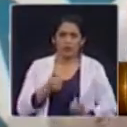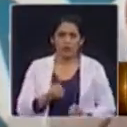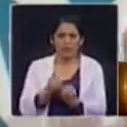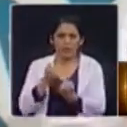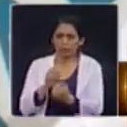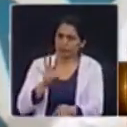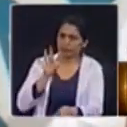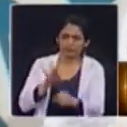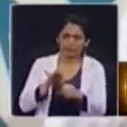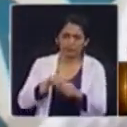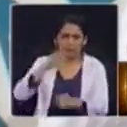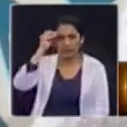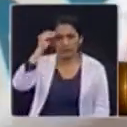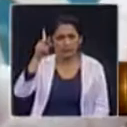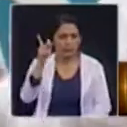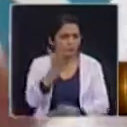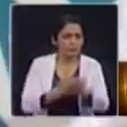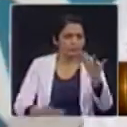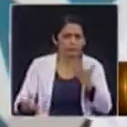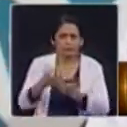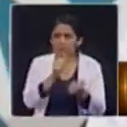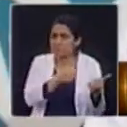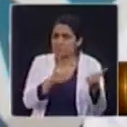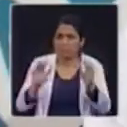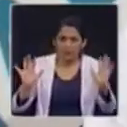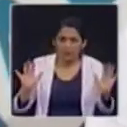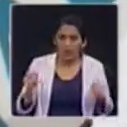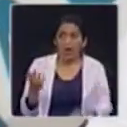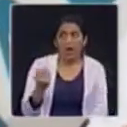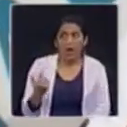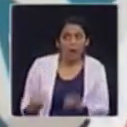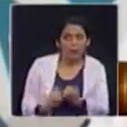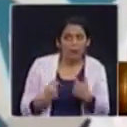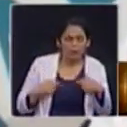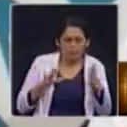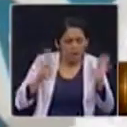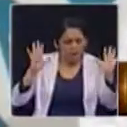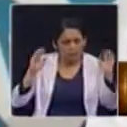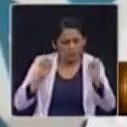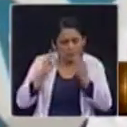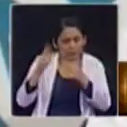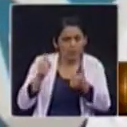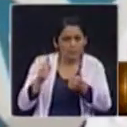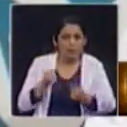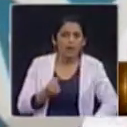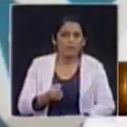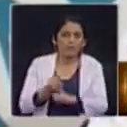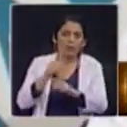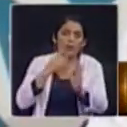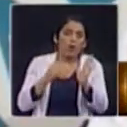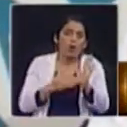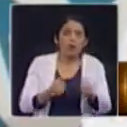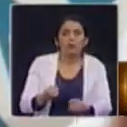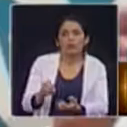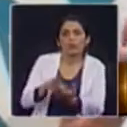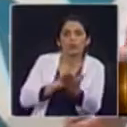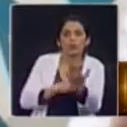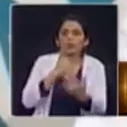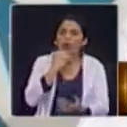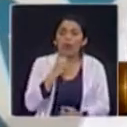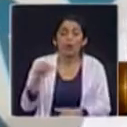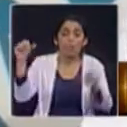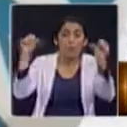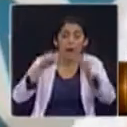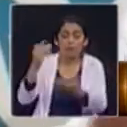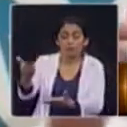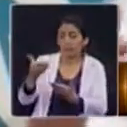voto y nuestra opinión a cambio de nada. Y cuando es malo, o creemos que es malo, también estamos allí para negar nuestro voto